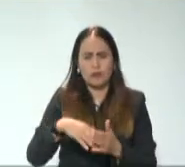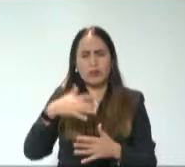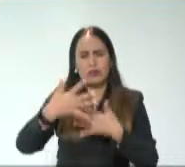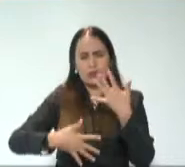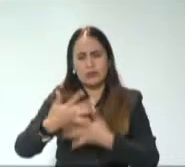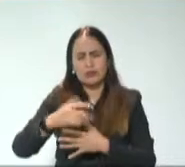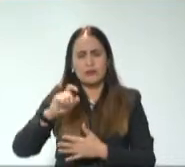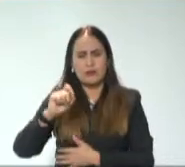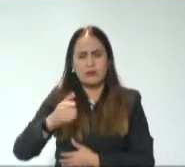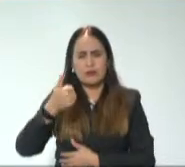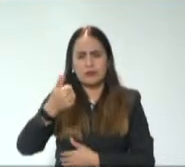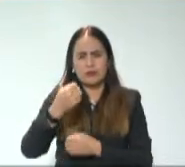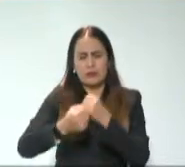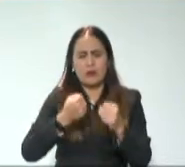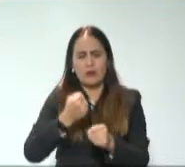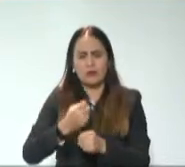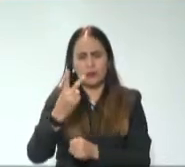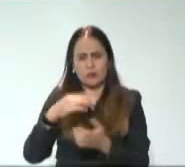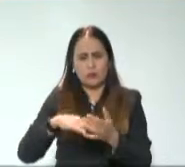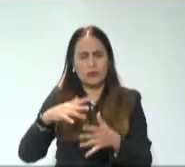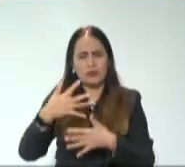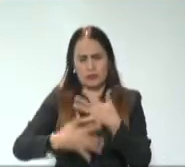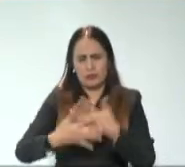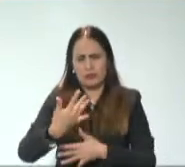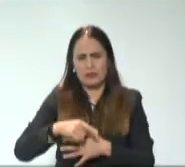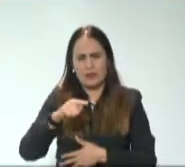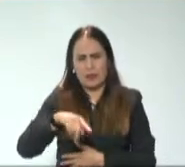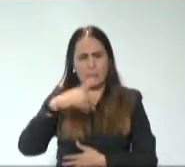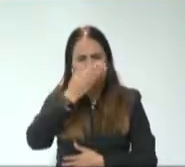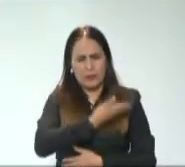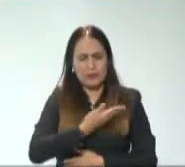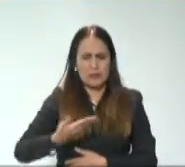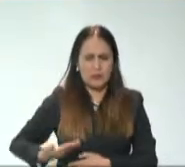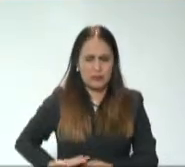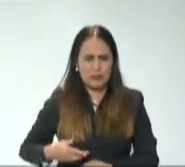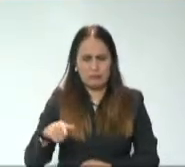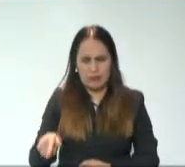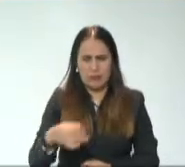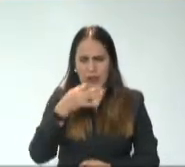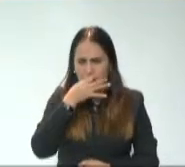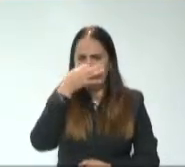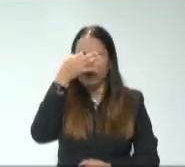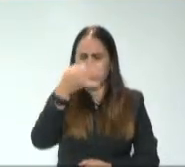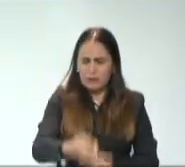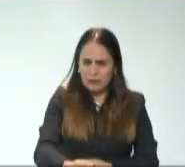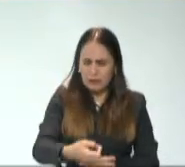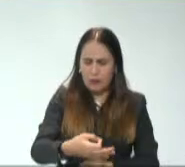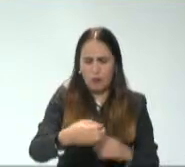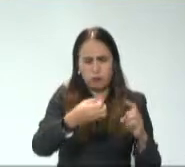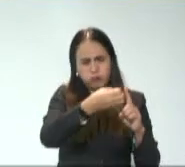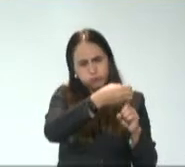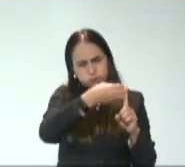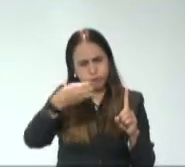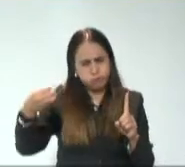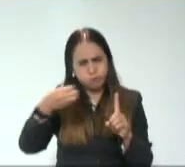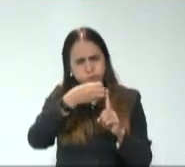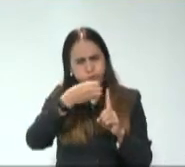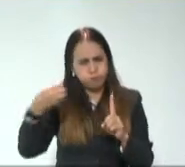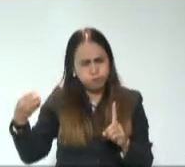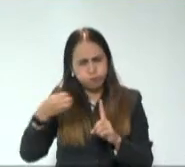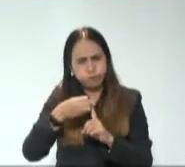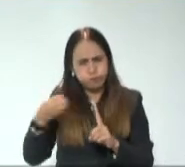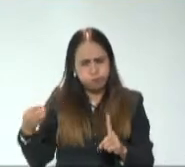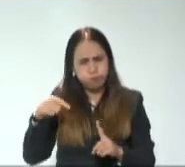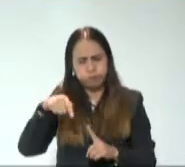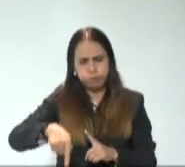de agosto de ese año emitido por el presidente de la corte alineó las estructuras administrativas de este alto